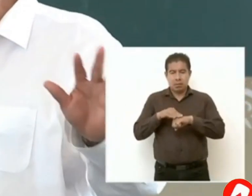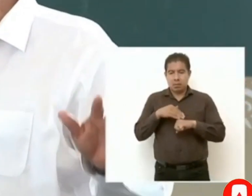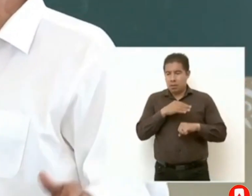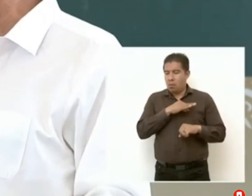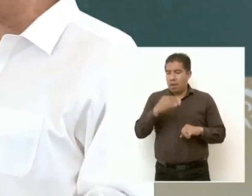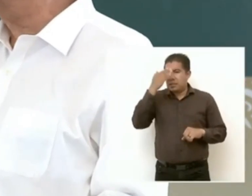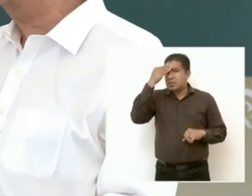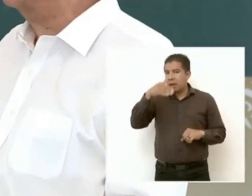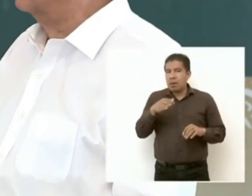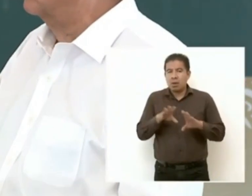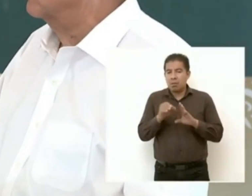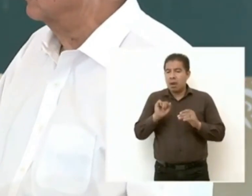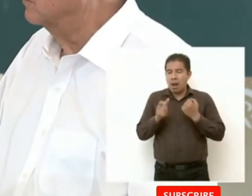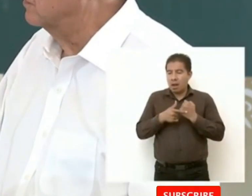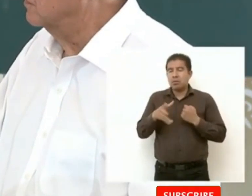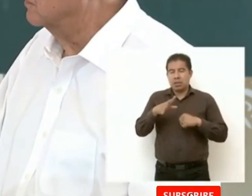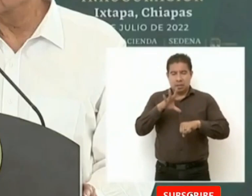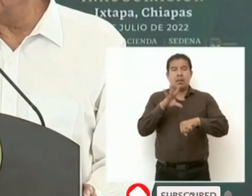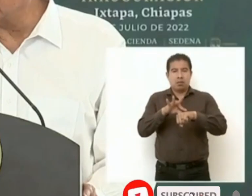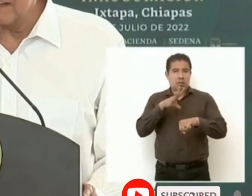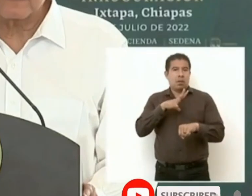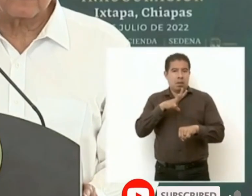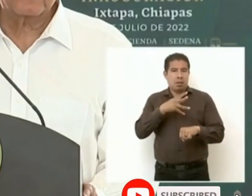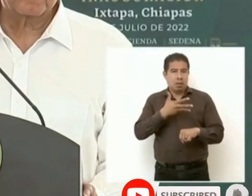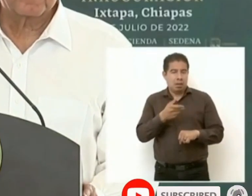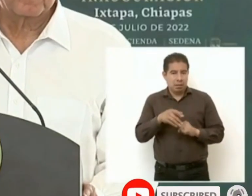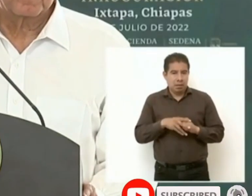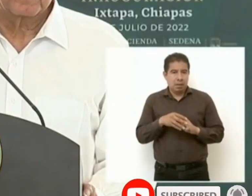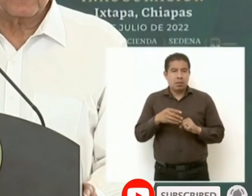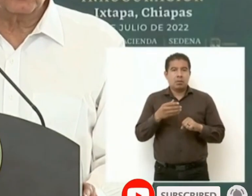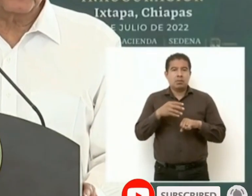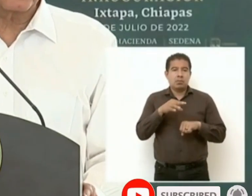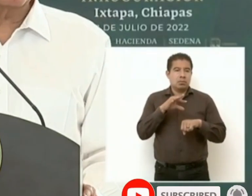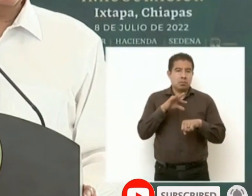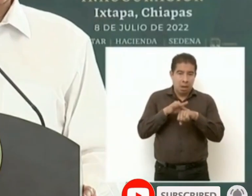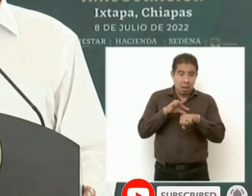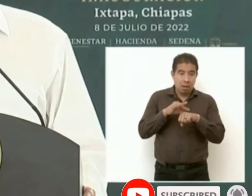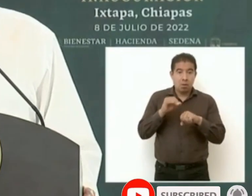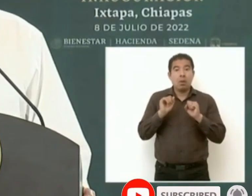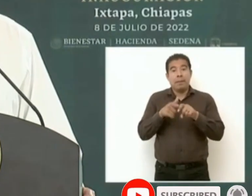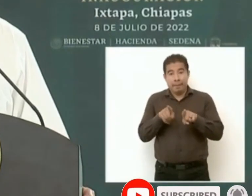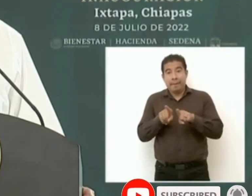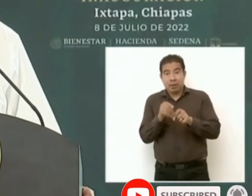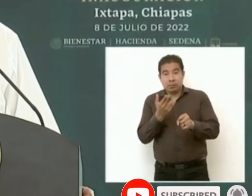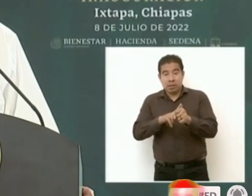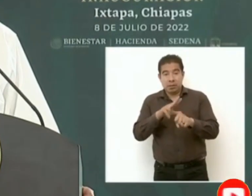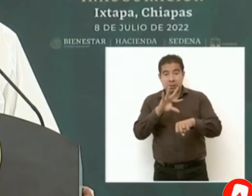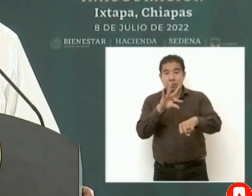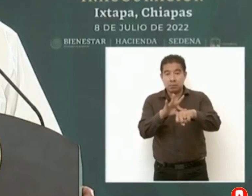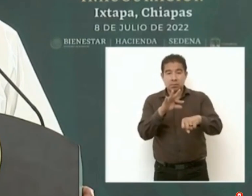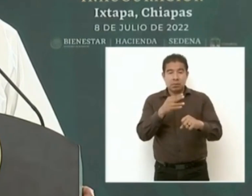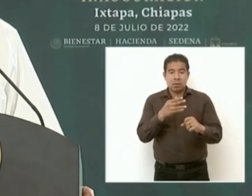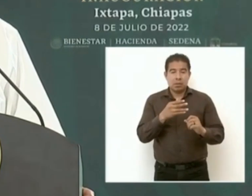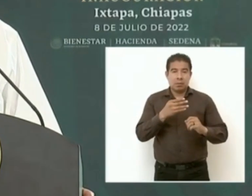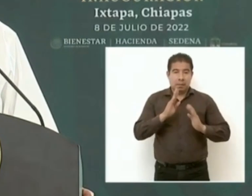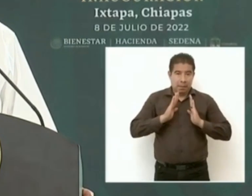de que tienen médicos militares, que el hospital militar